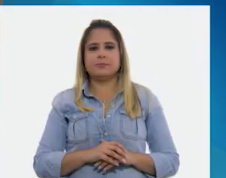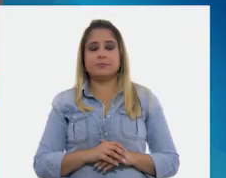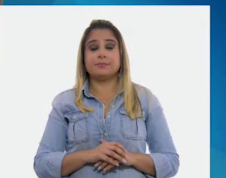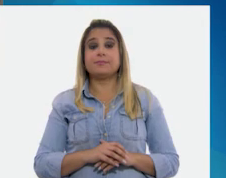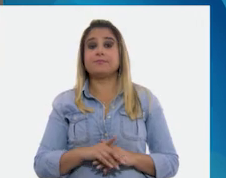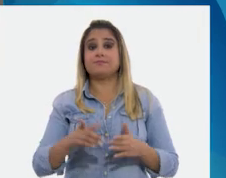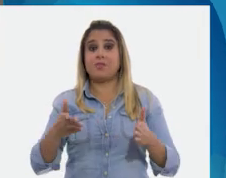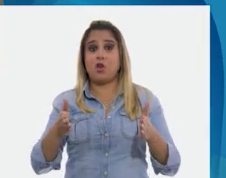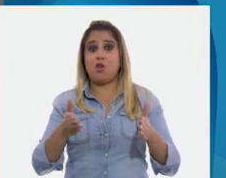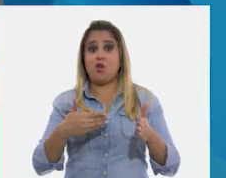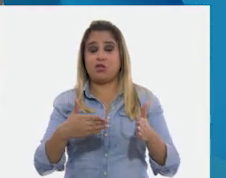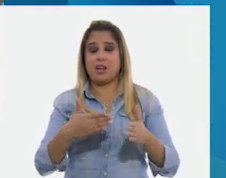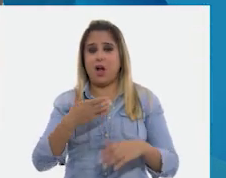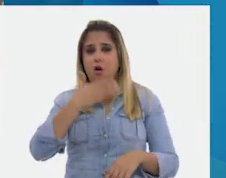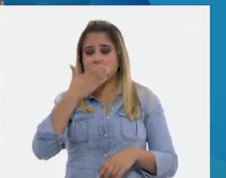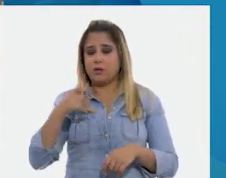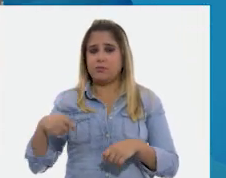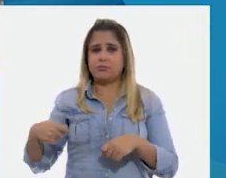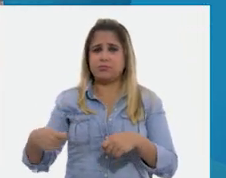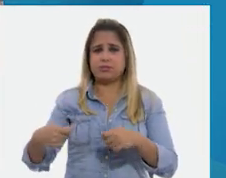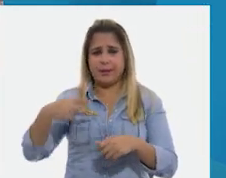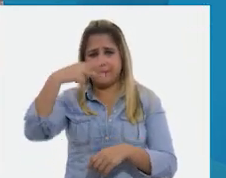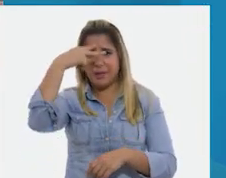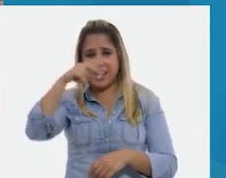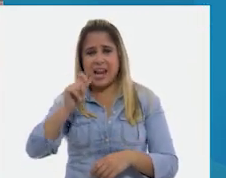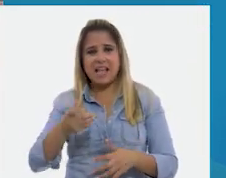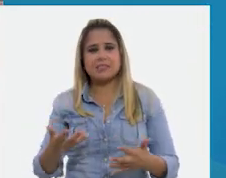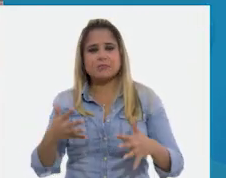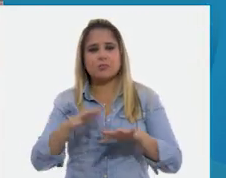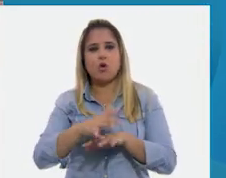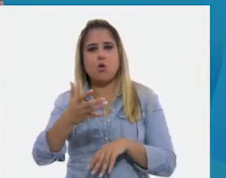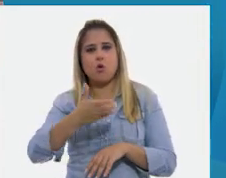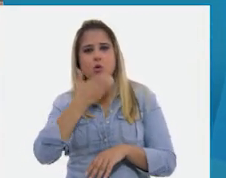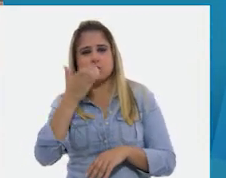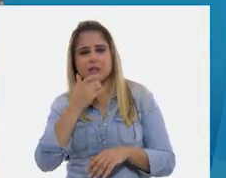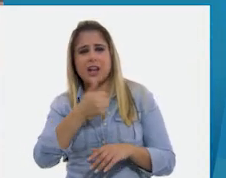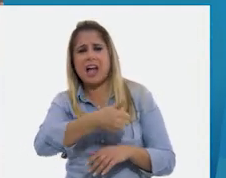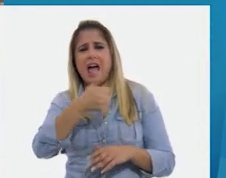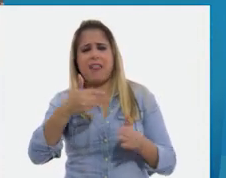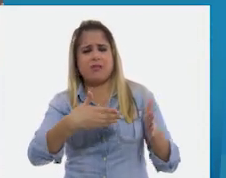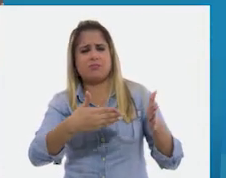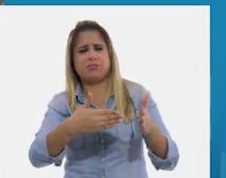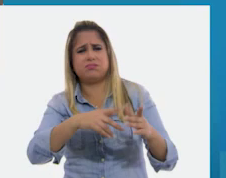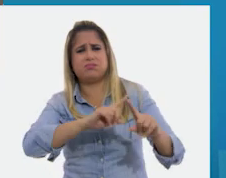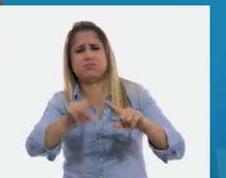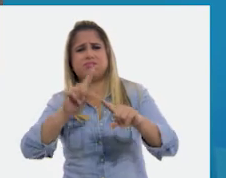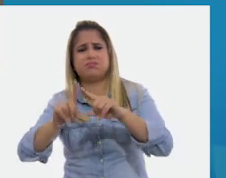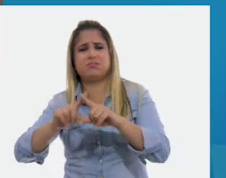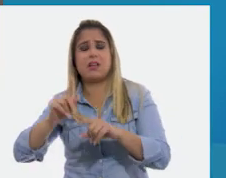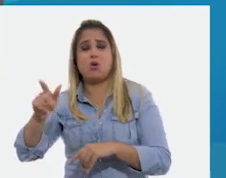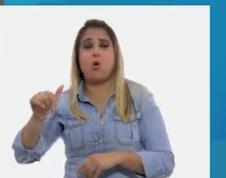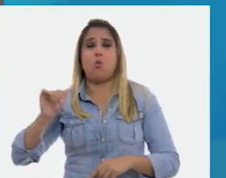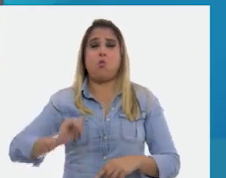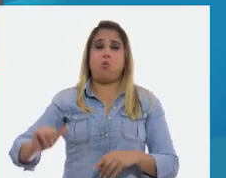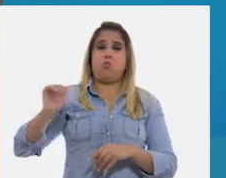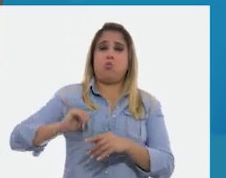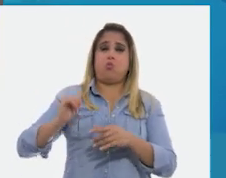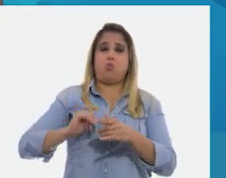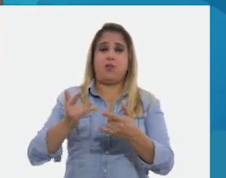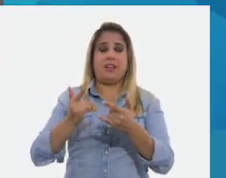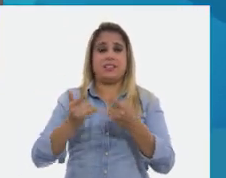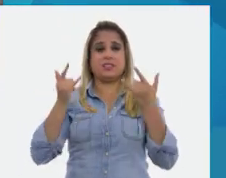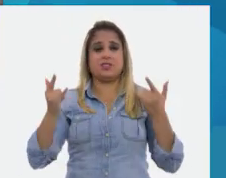La cocina tradicional mexicana es la integración de las costumbres culinarias de diversas poblaciones prehispánicas con las